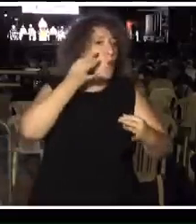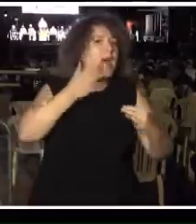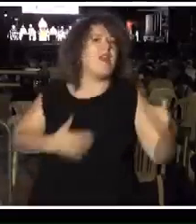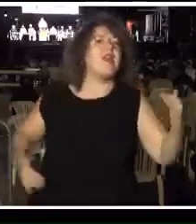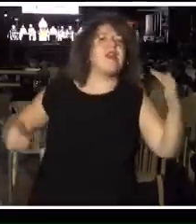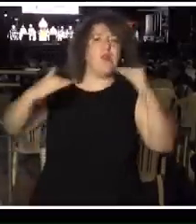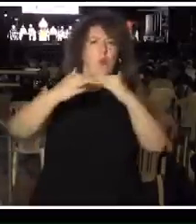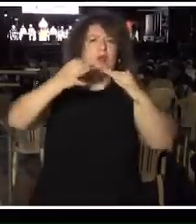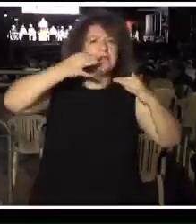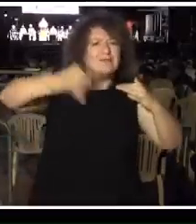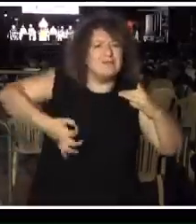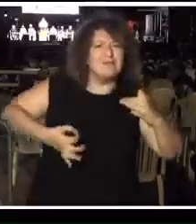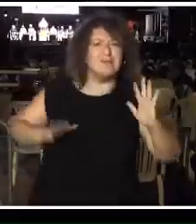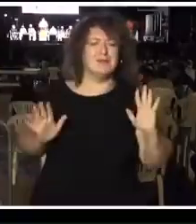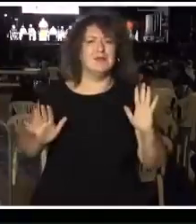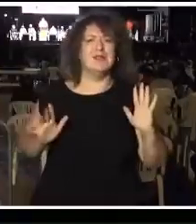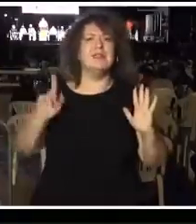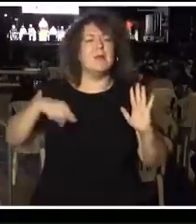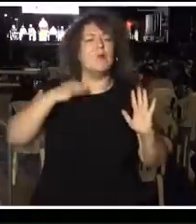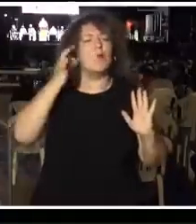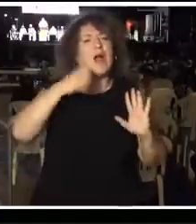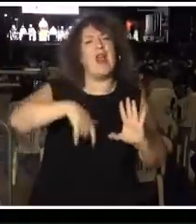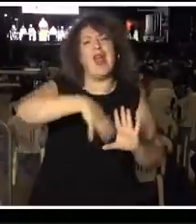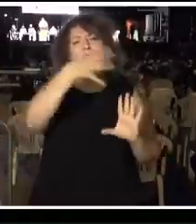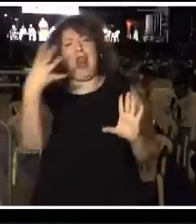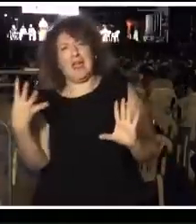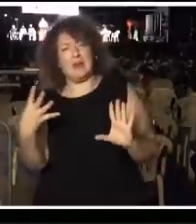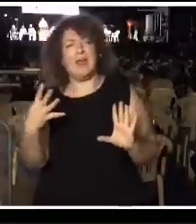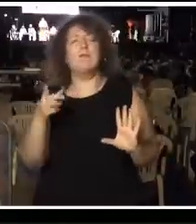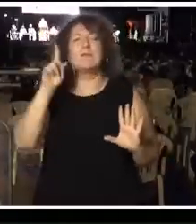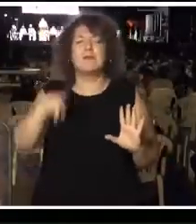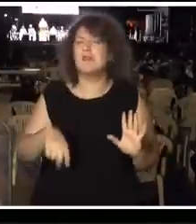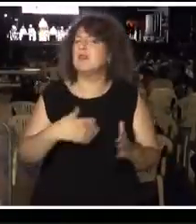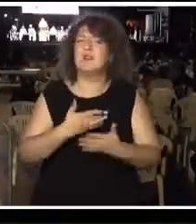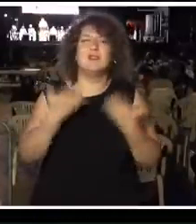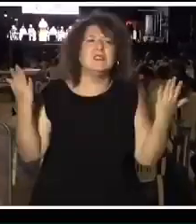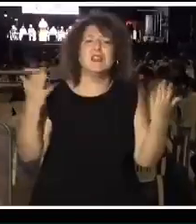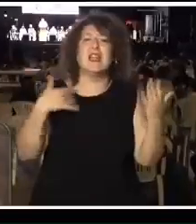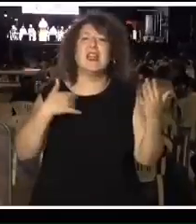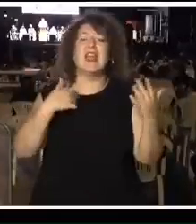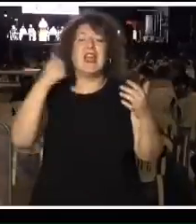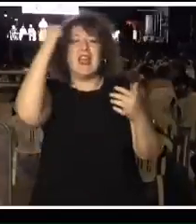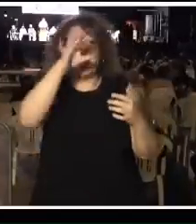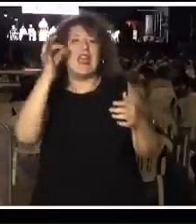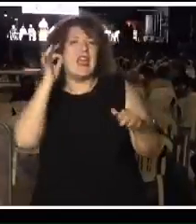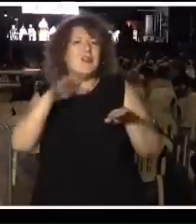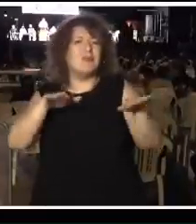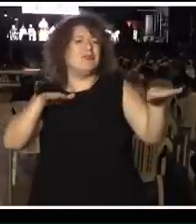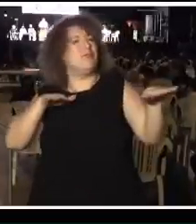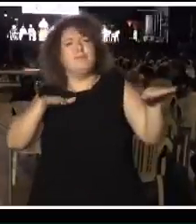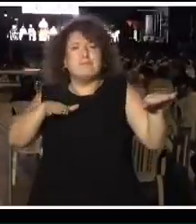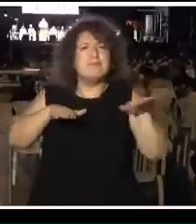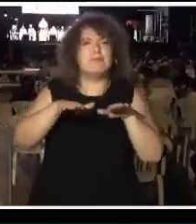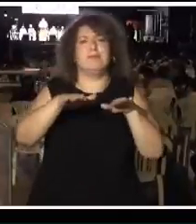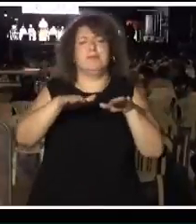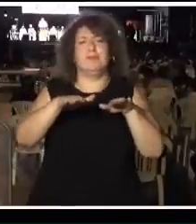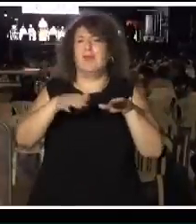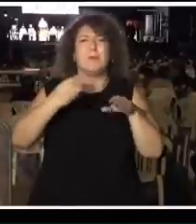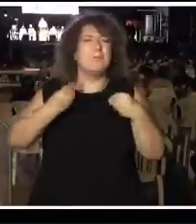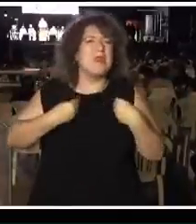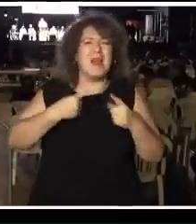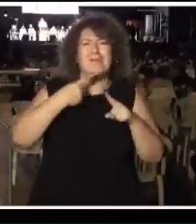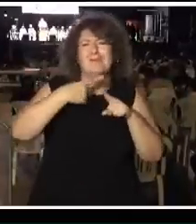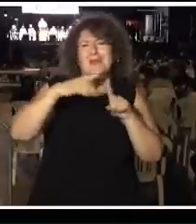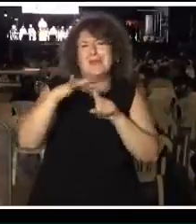mujeres y de las personas LGTBI y acabar con cualquier brecha de género en todos los ámbitos de la vida